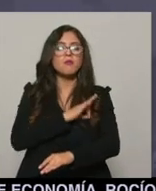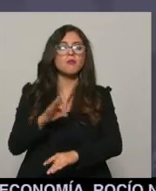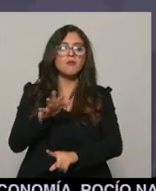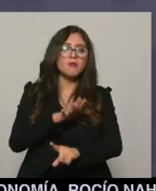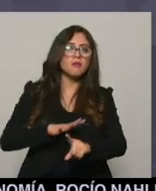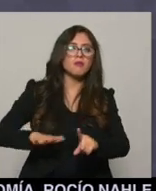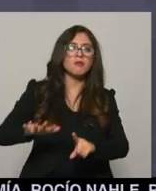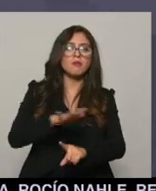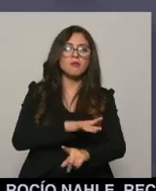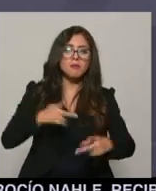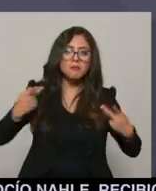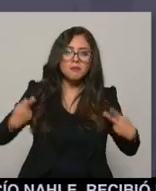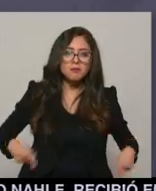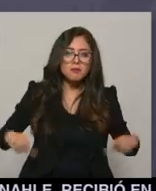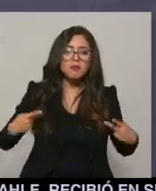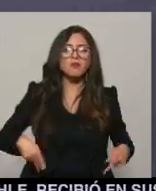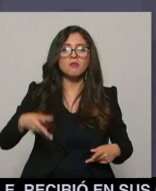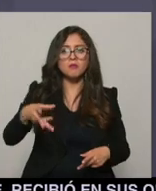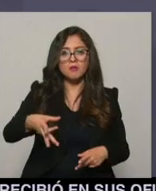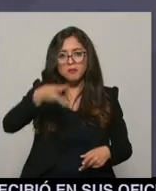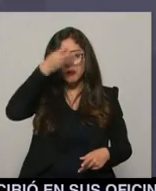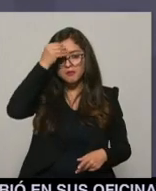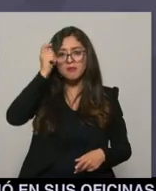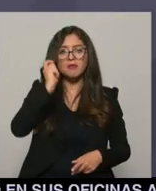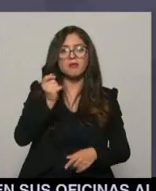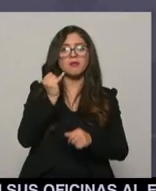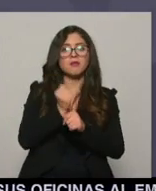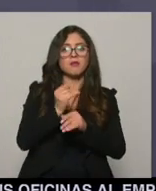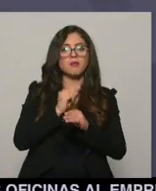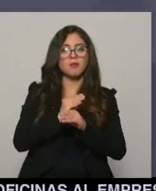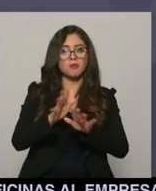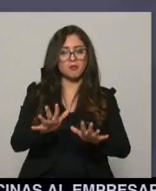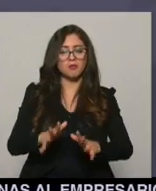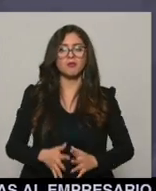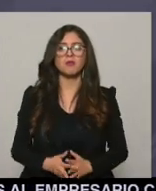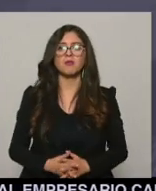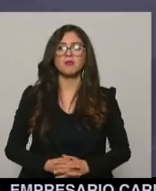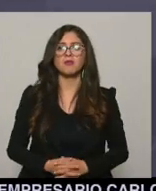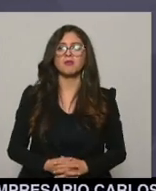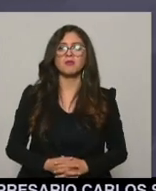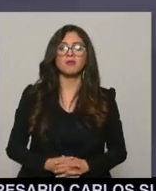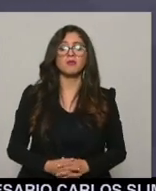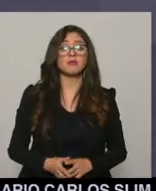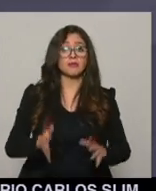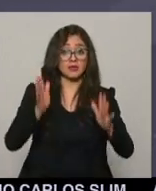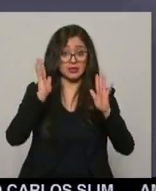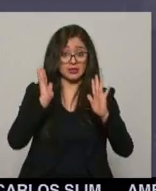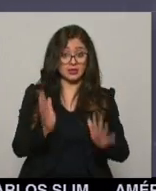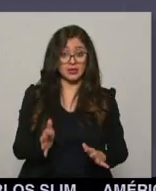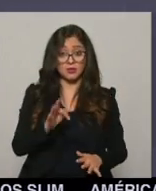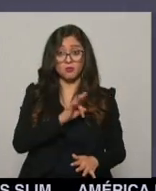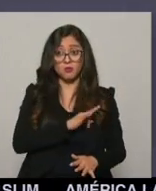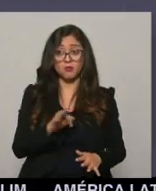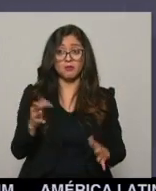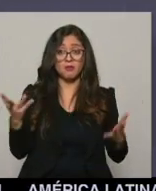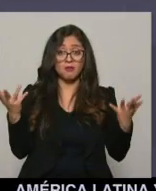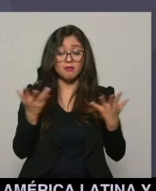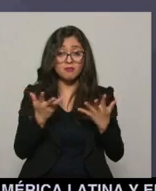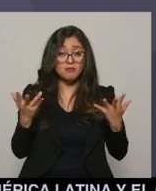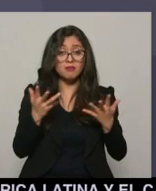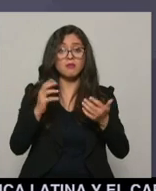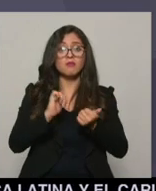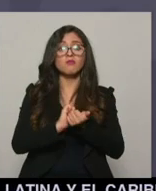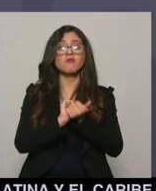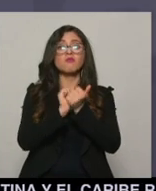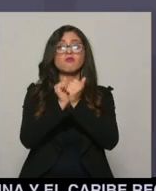civil, pues bueno, apropiarse de esta información. Daniela, una vez que logren el acceso, ¿en qué momento crees que ya puedan